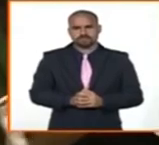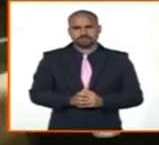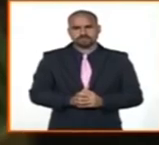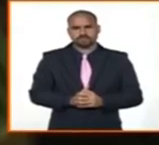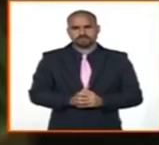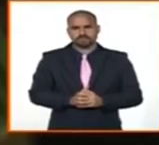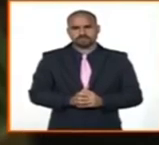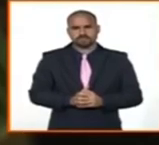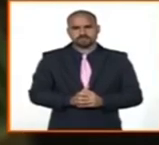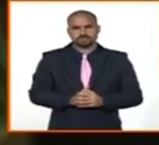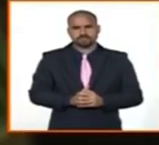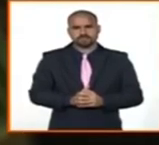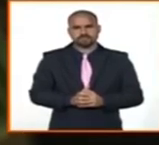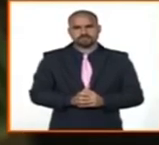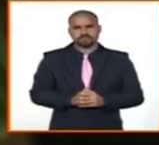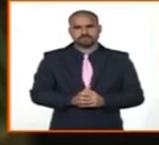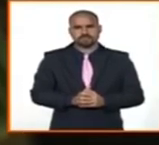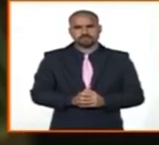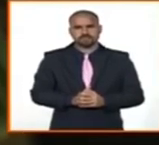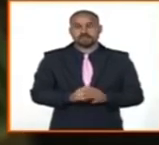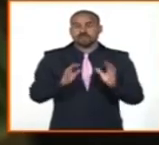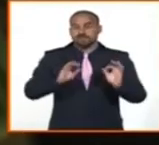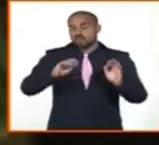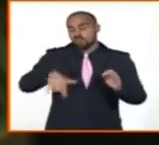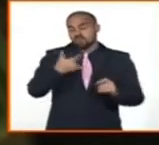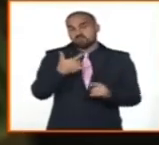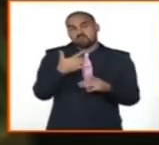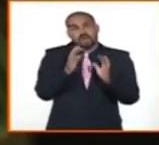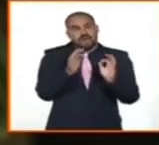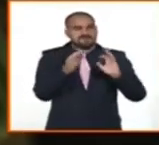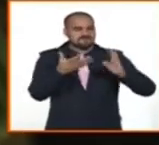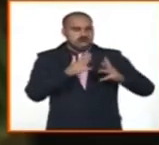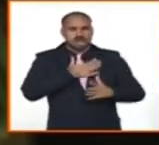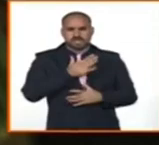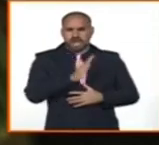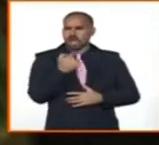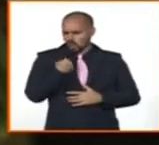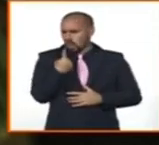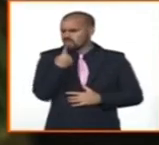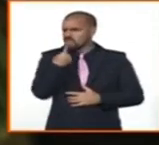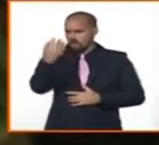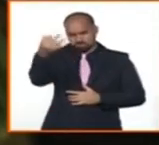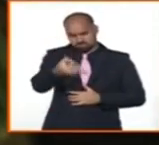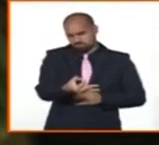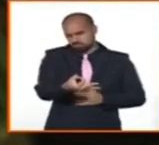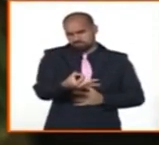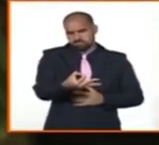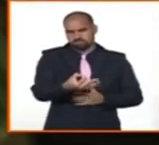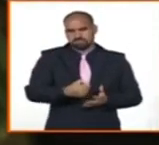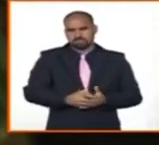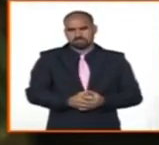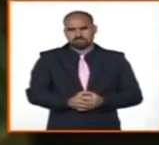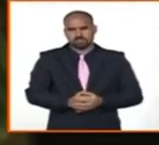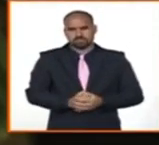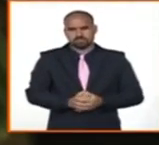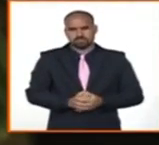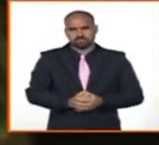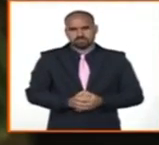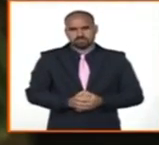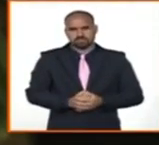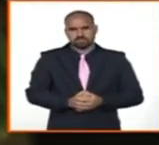distante desde todo punto de vista, yo le puedo asegurar que no hay menos